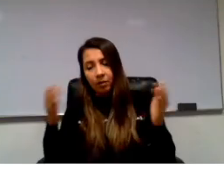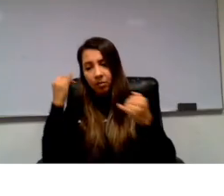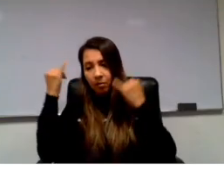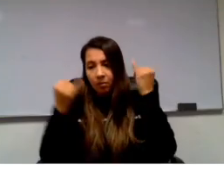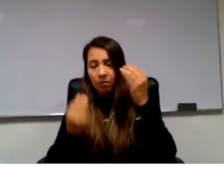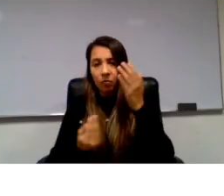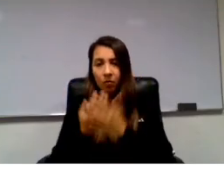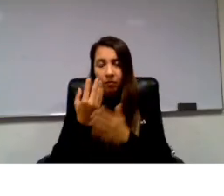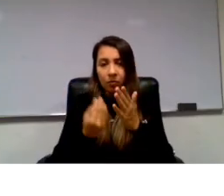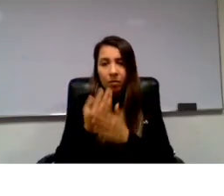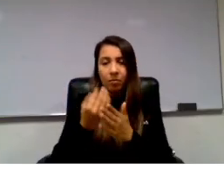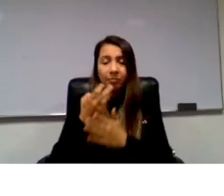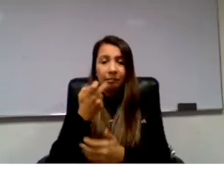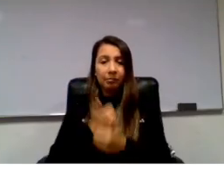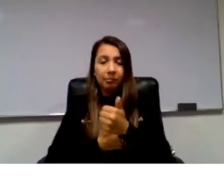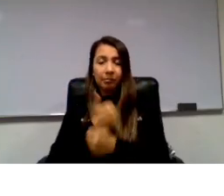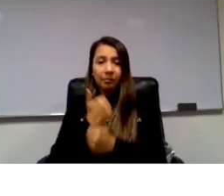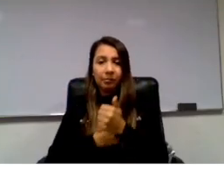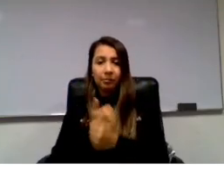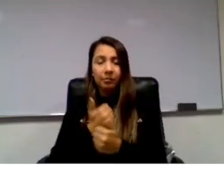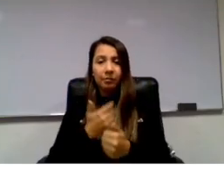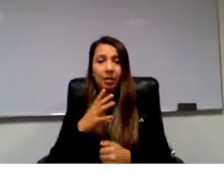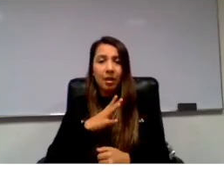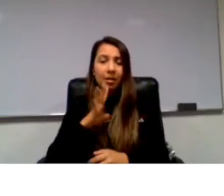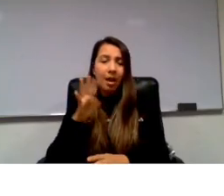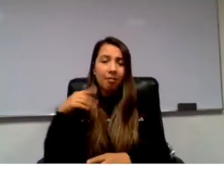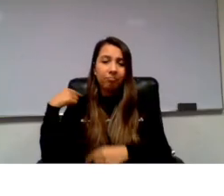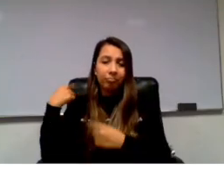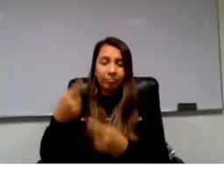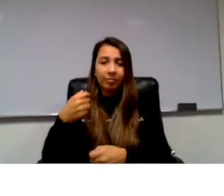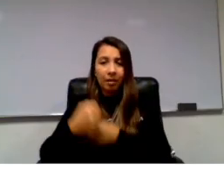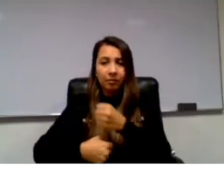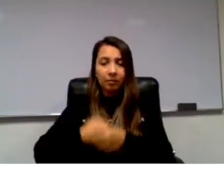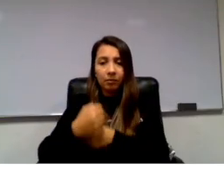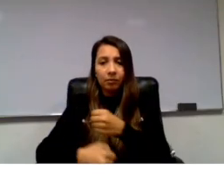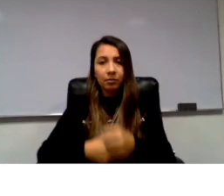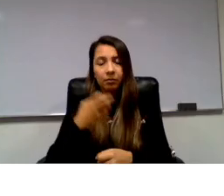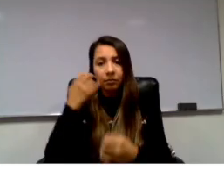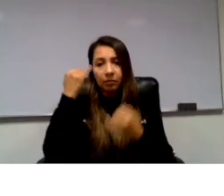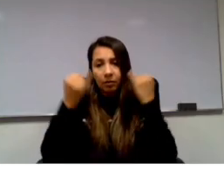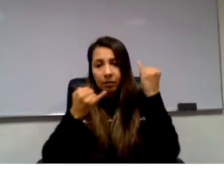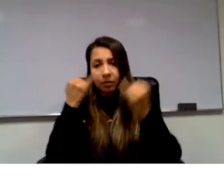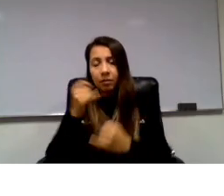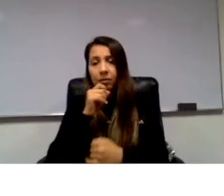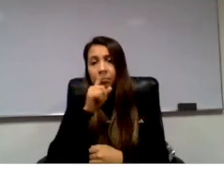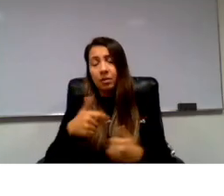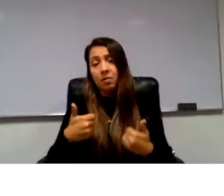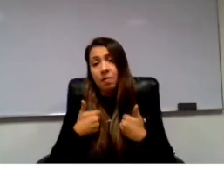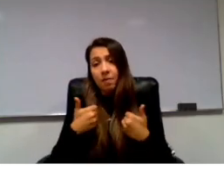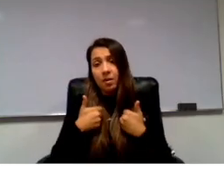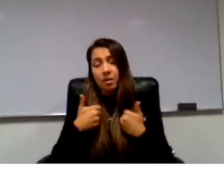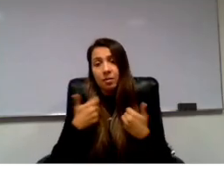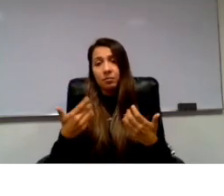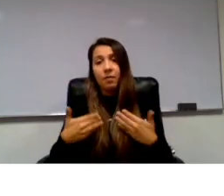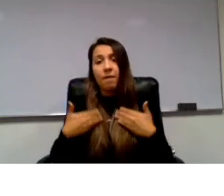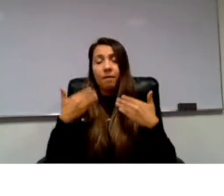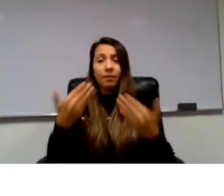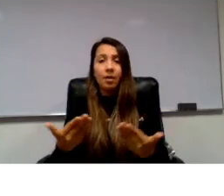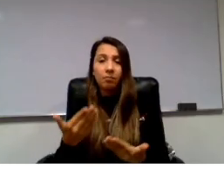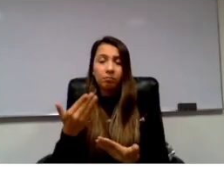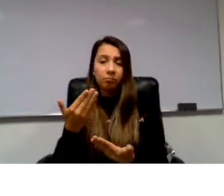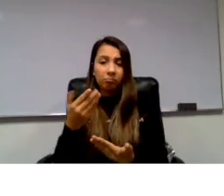ideas. Es nuestro reto, ¿no? A los que ya tenemos algunos años, podernos abrir a nuevas ideas, y a los jóvenes, pues, confiar en sus